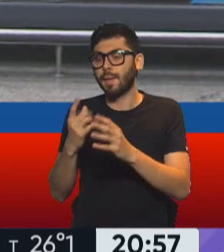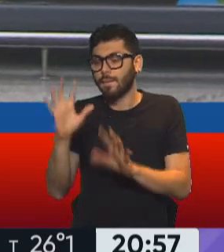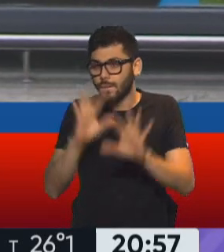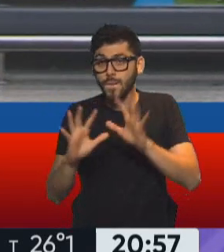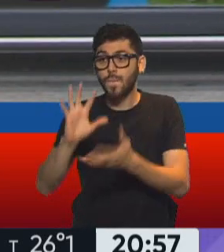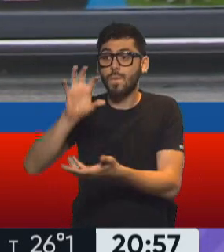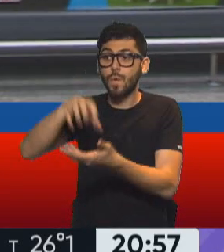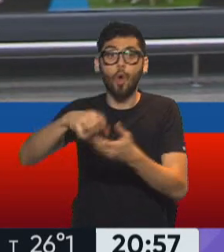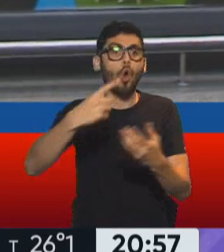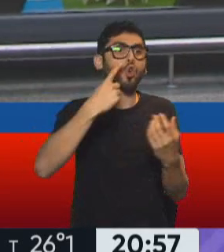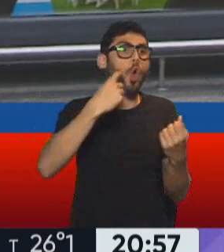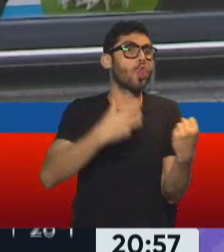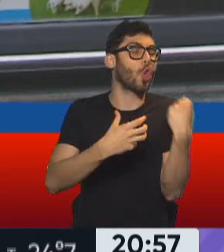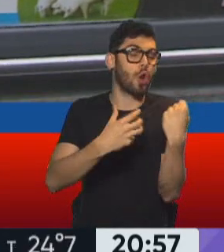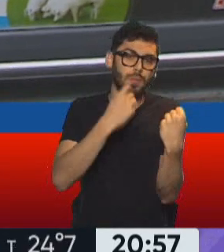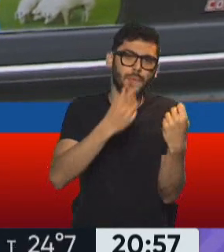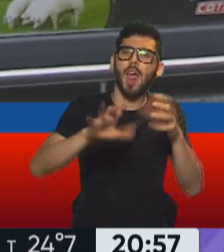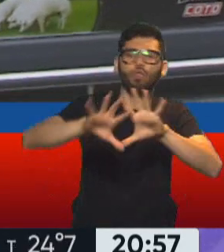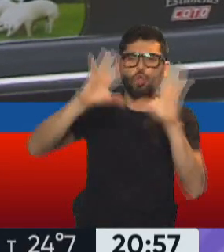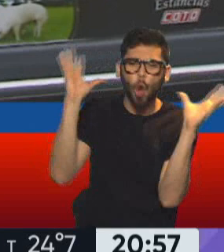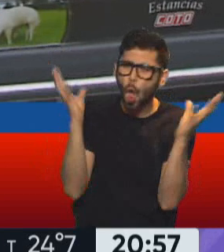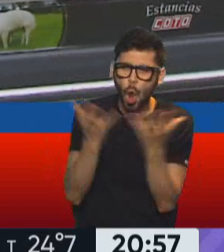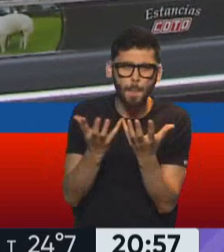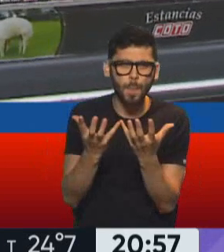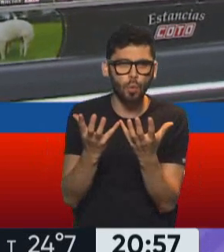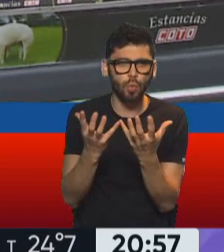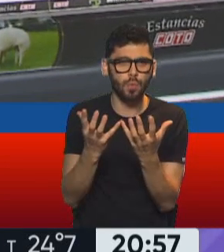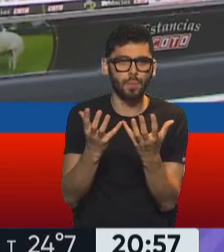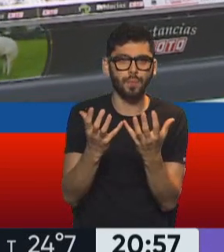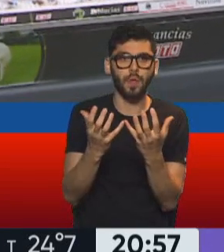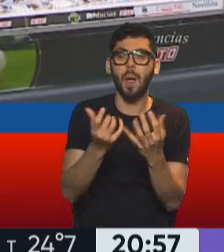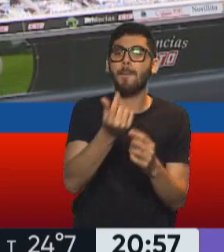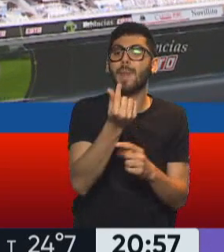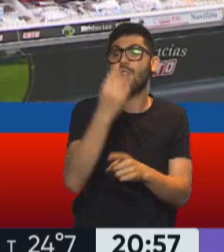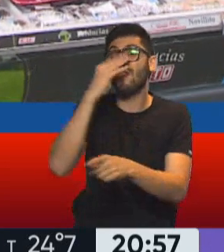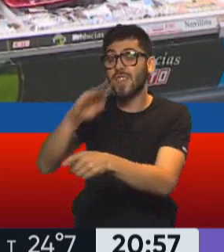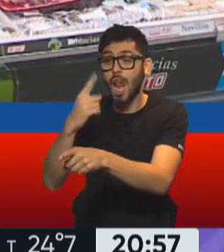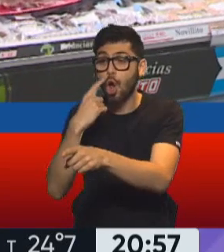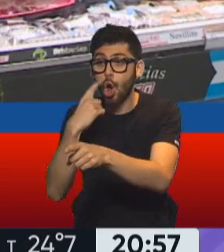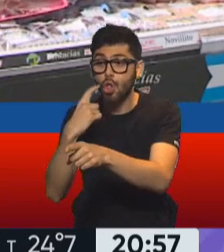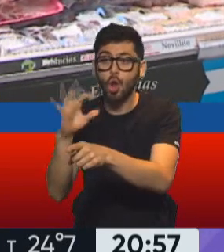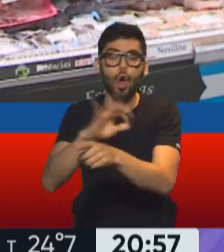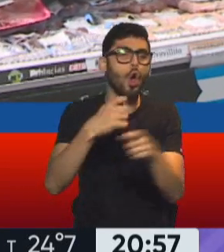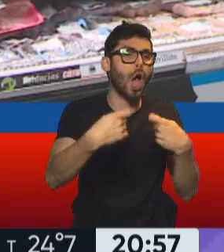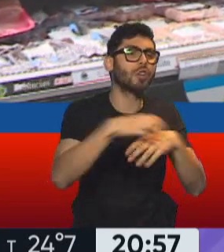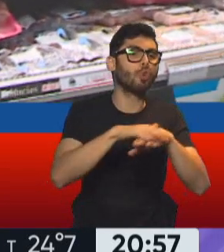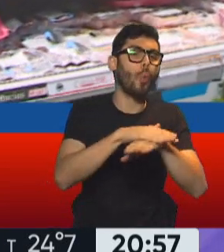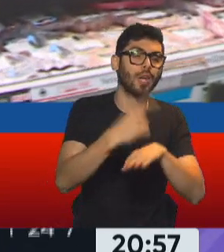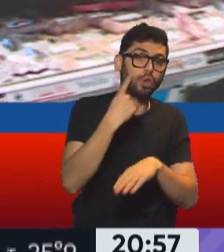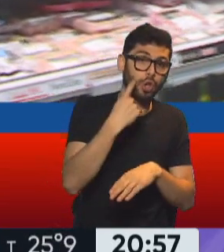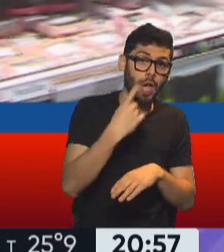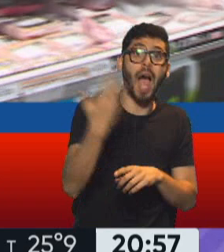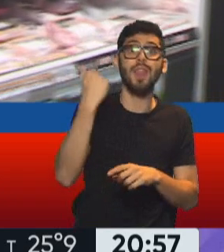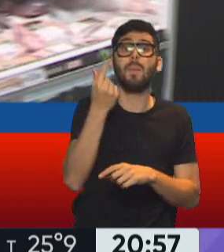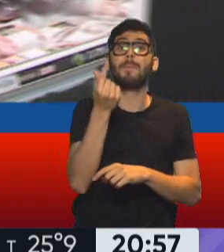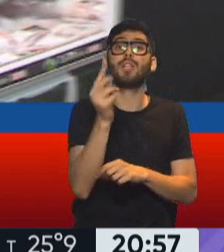control monopólico. Digo, en todas las partes del mundo, o se controla el precio final o se controla una canasta básica, que en su momento fue precios